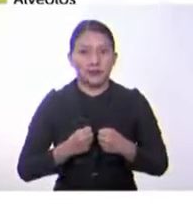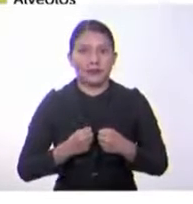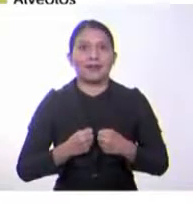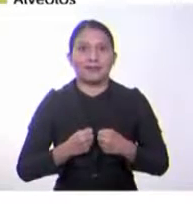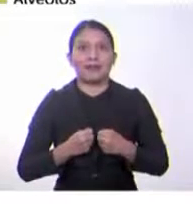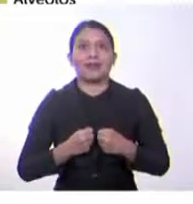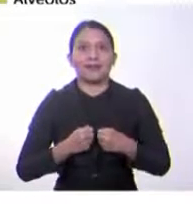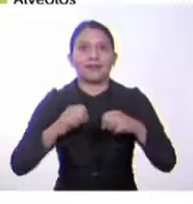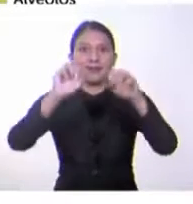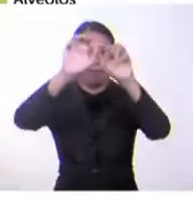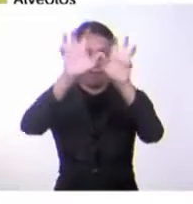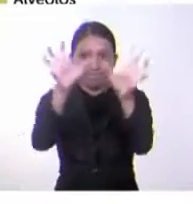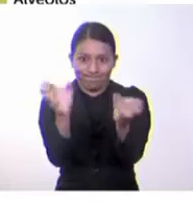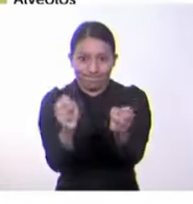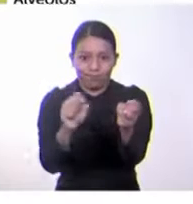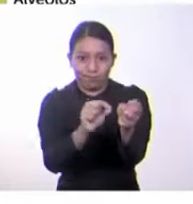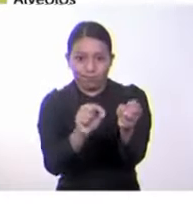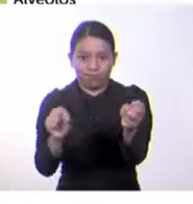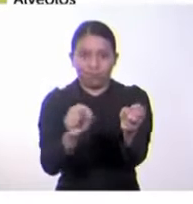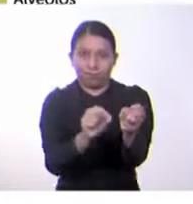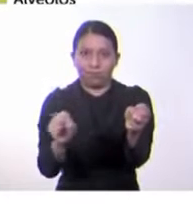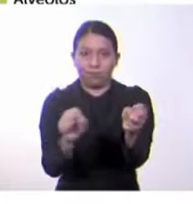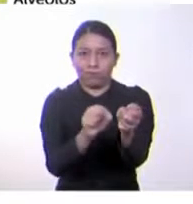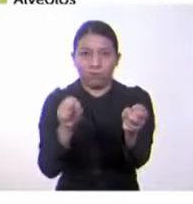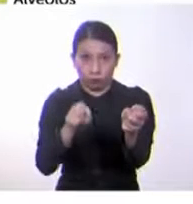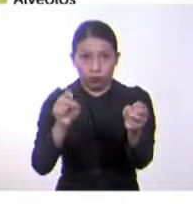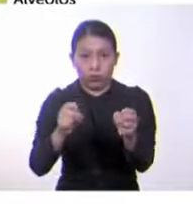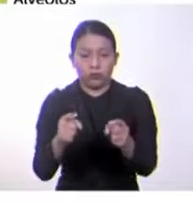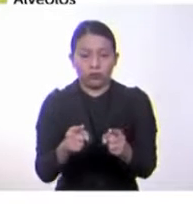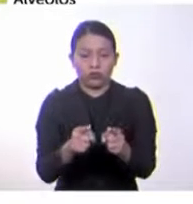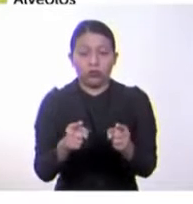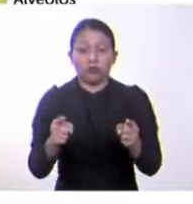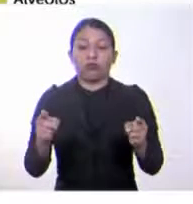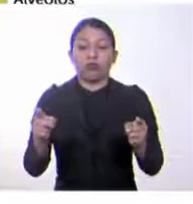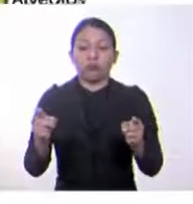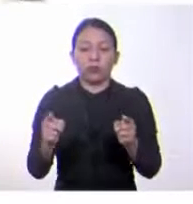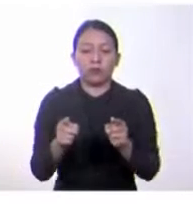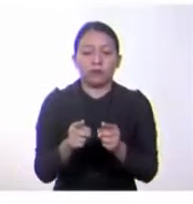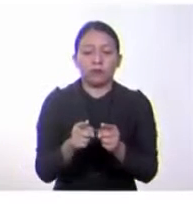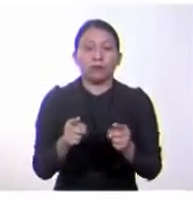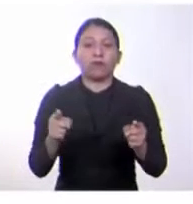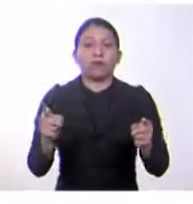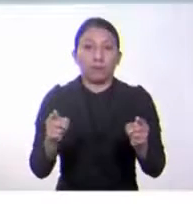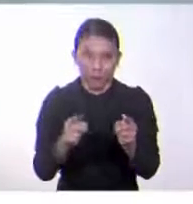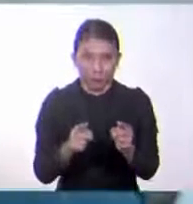puede expandir y se puede contraer o relajar.